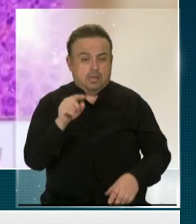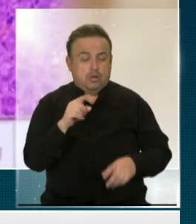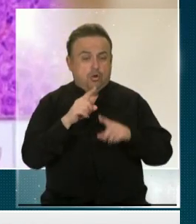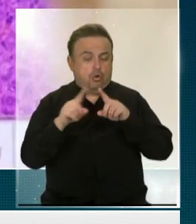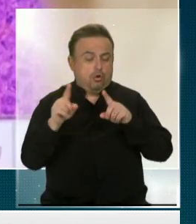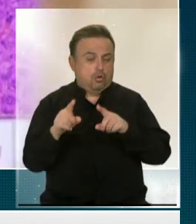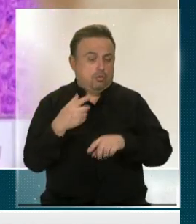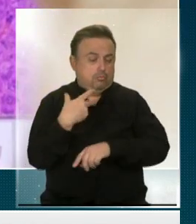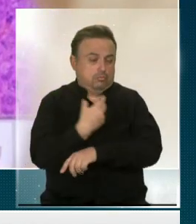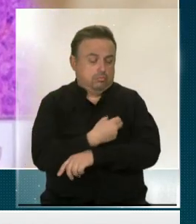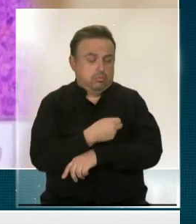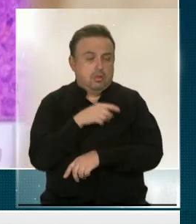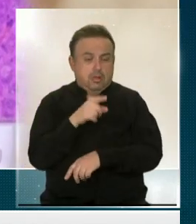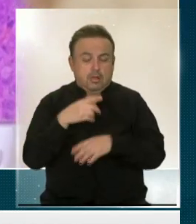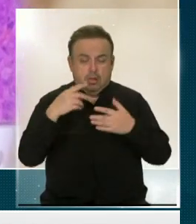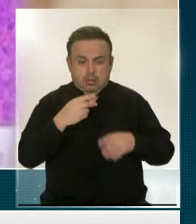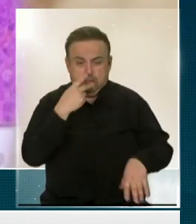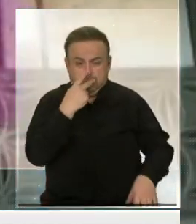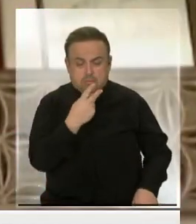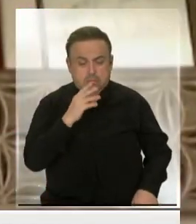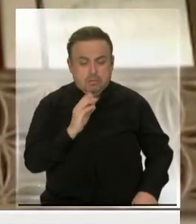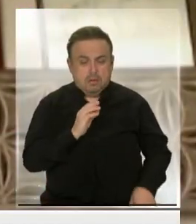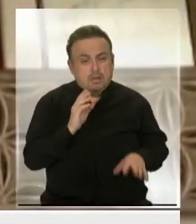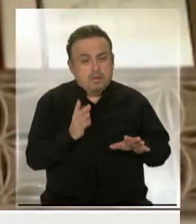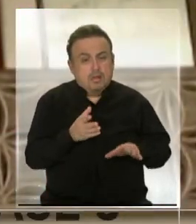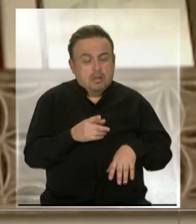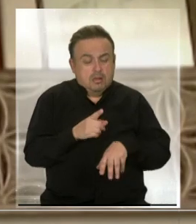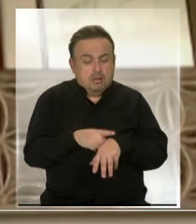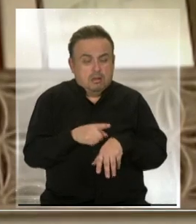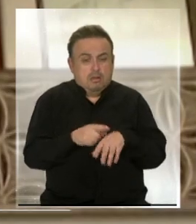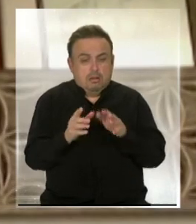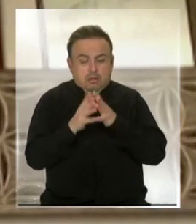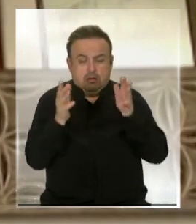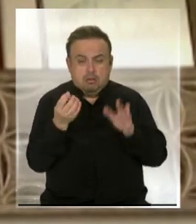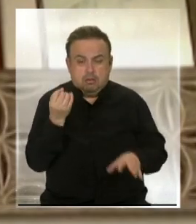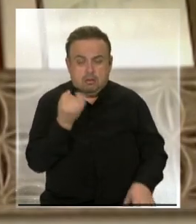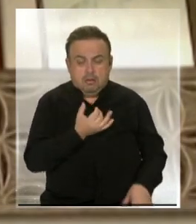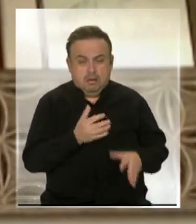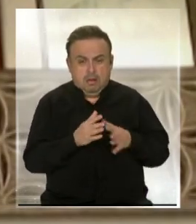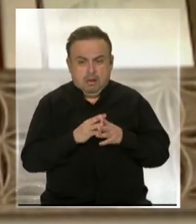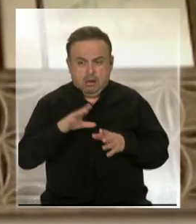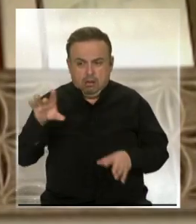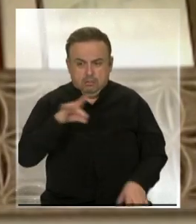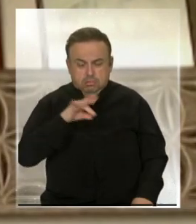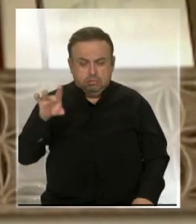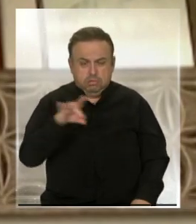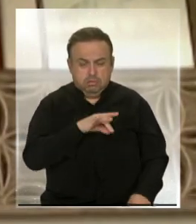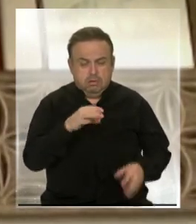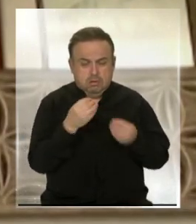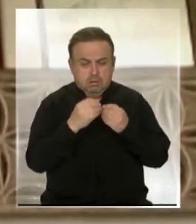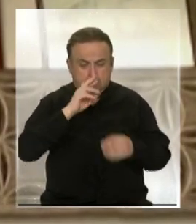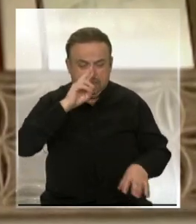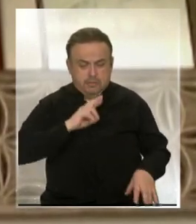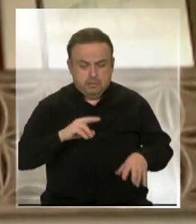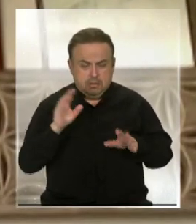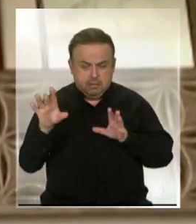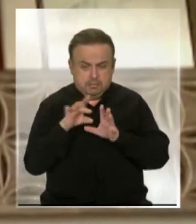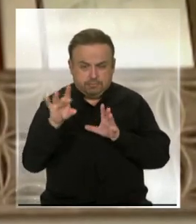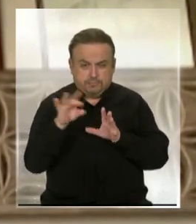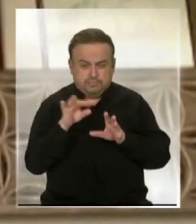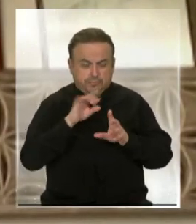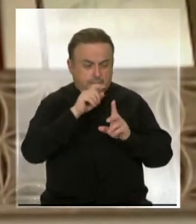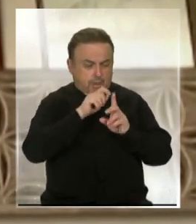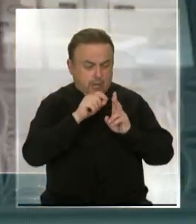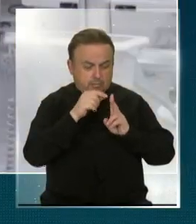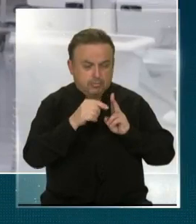está proyectado y dado el alto número al nombramiento y el don a miento relativamente rápido en pocos